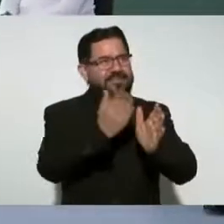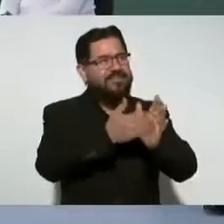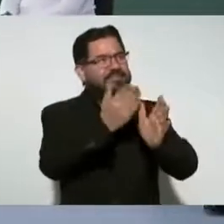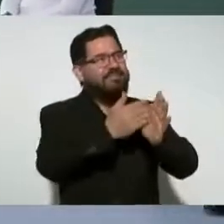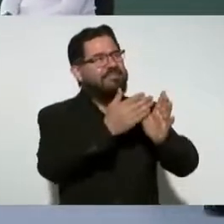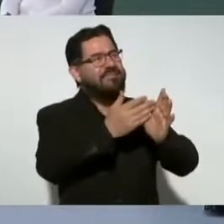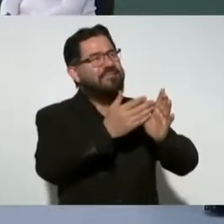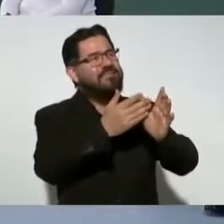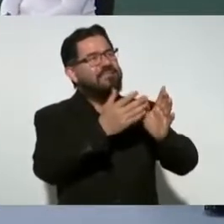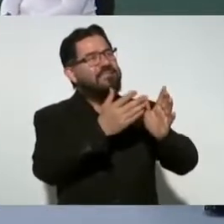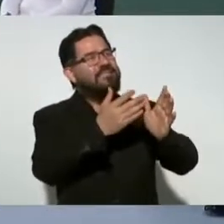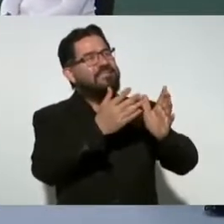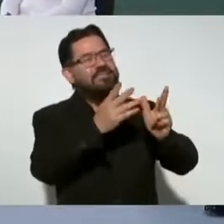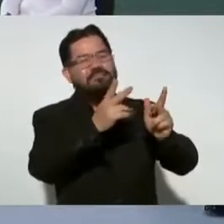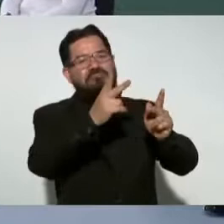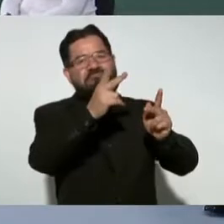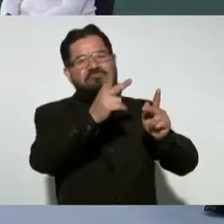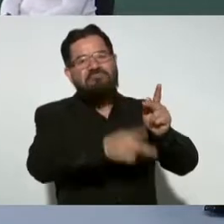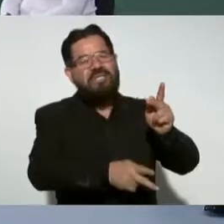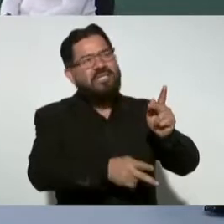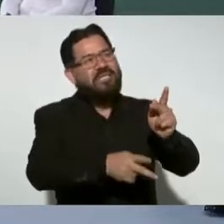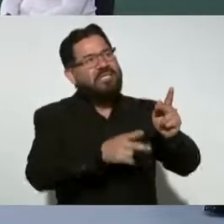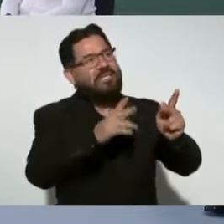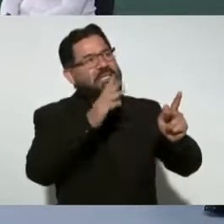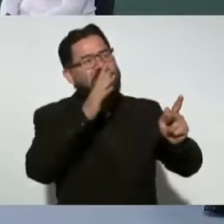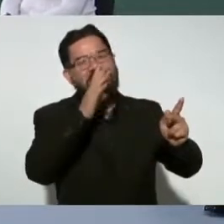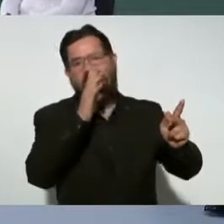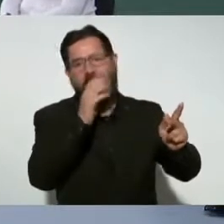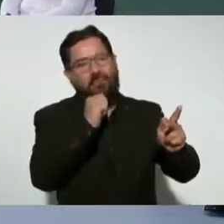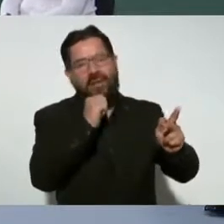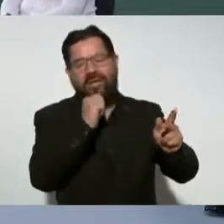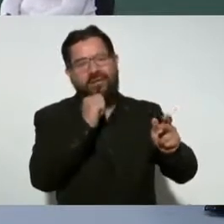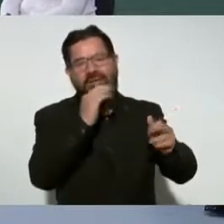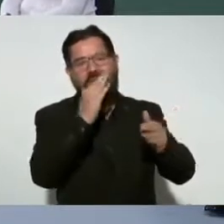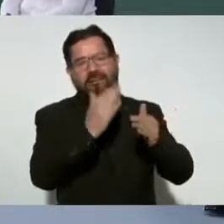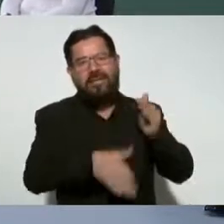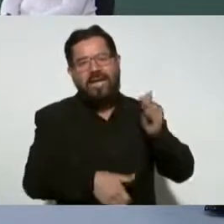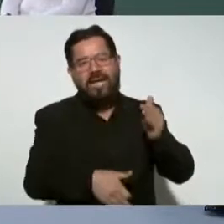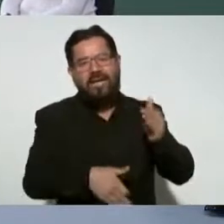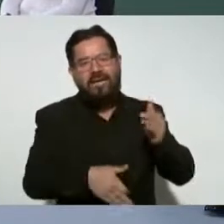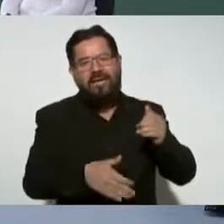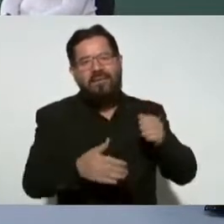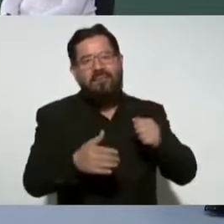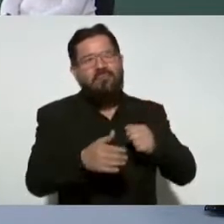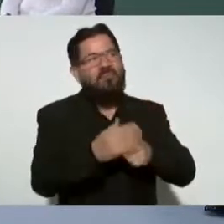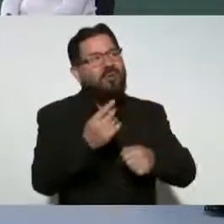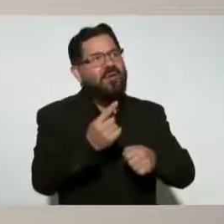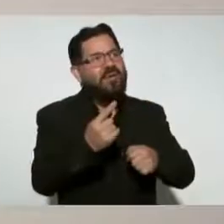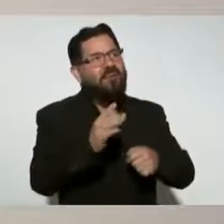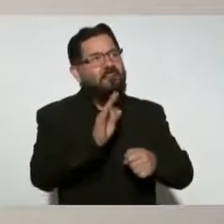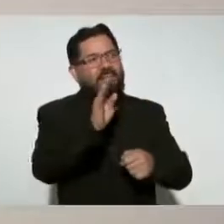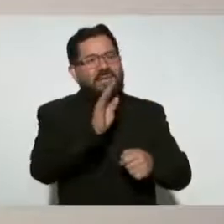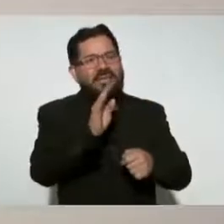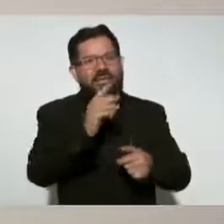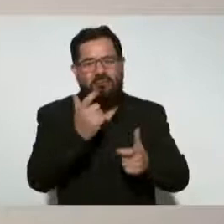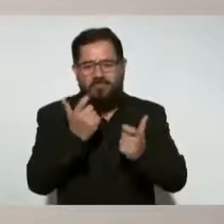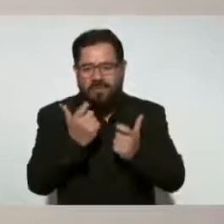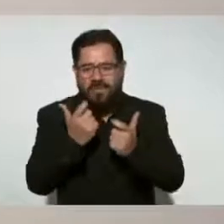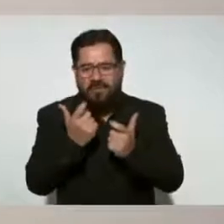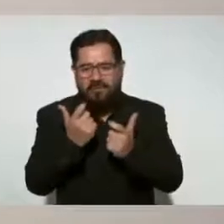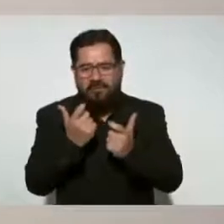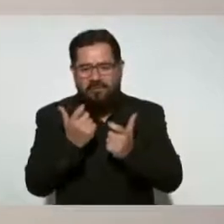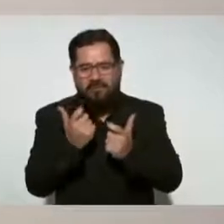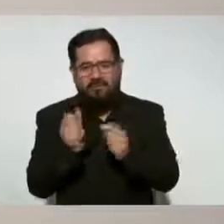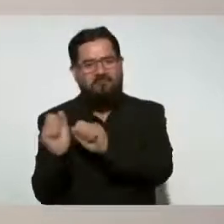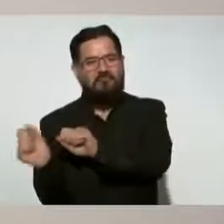continuar, terminar, porque es tirar el dinero, porque